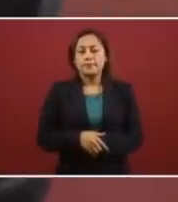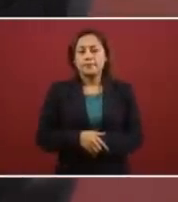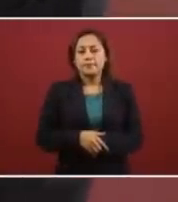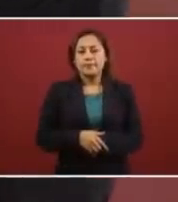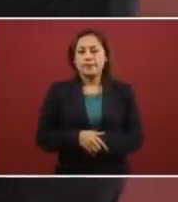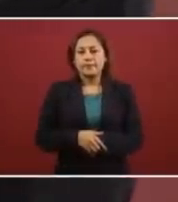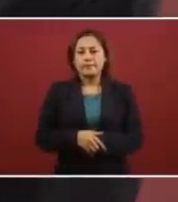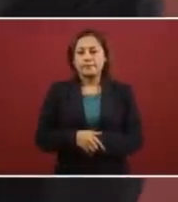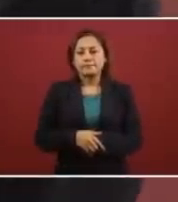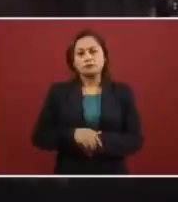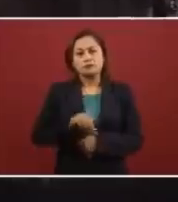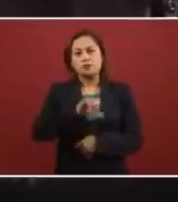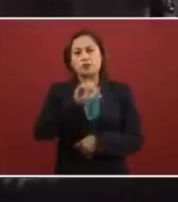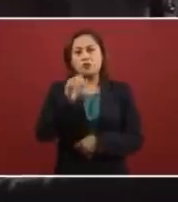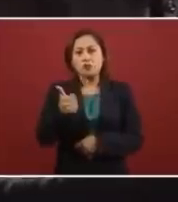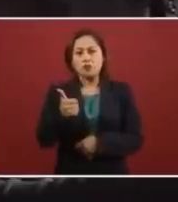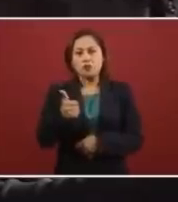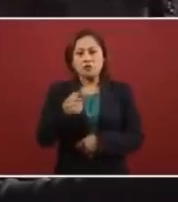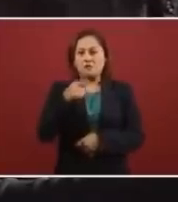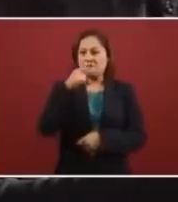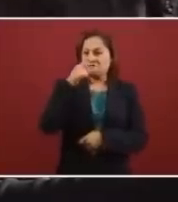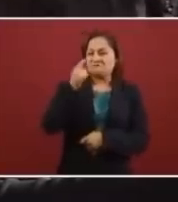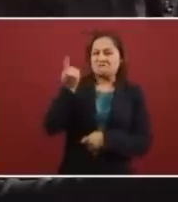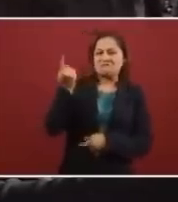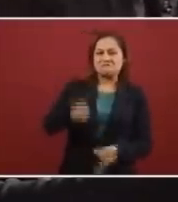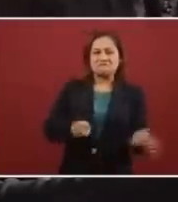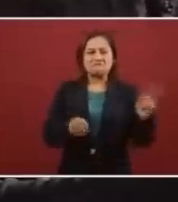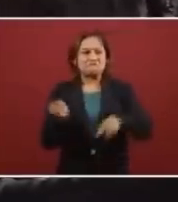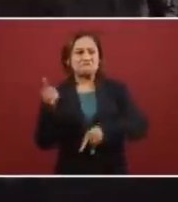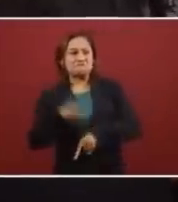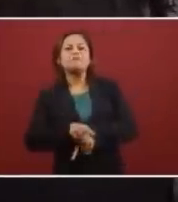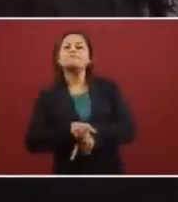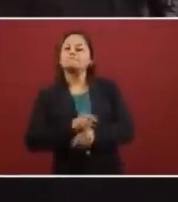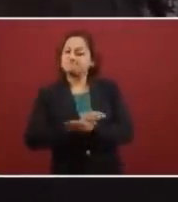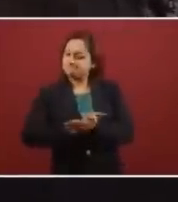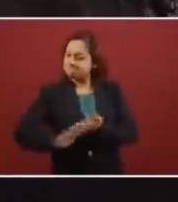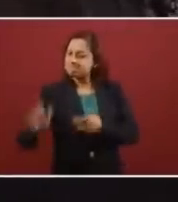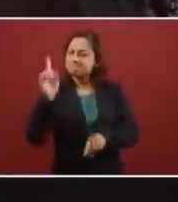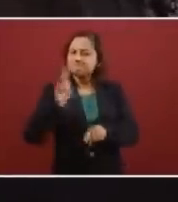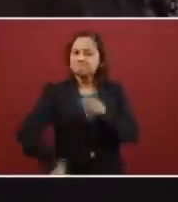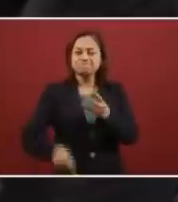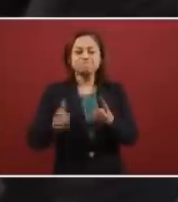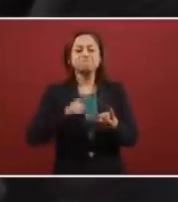la prepotencia es lo mismo la impunidad también